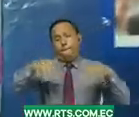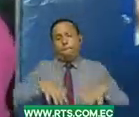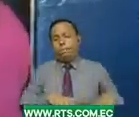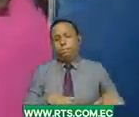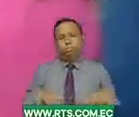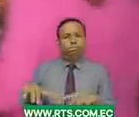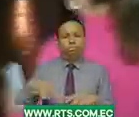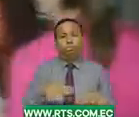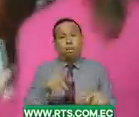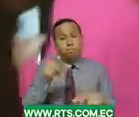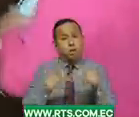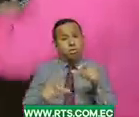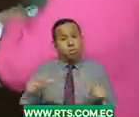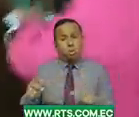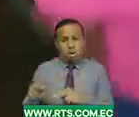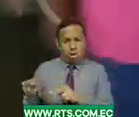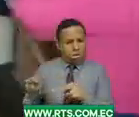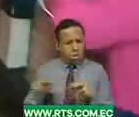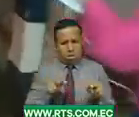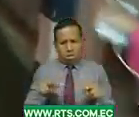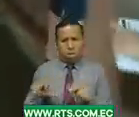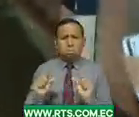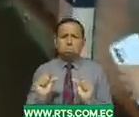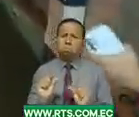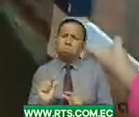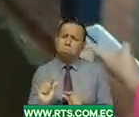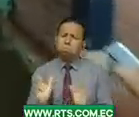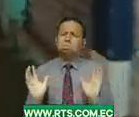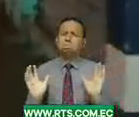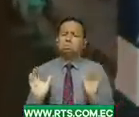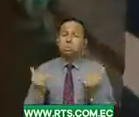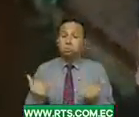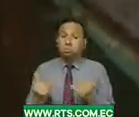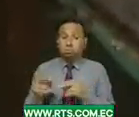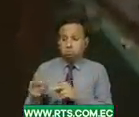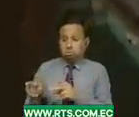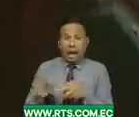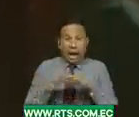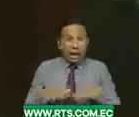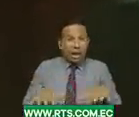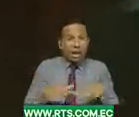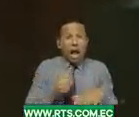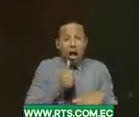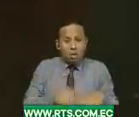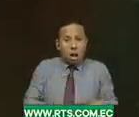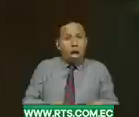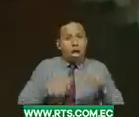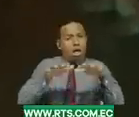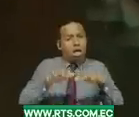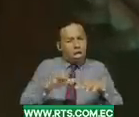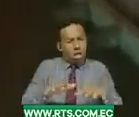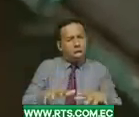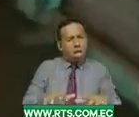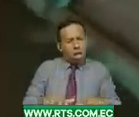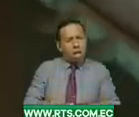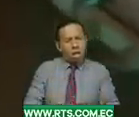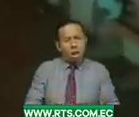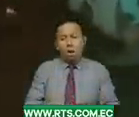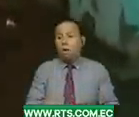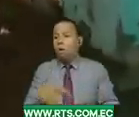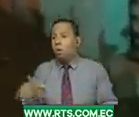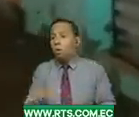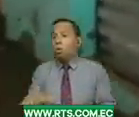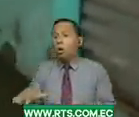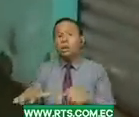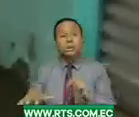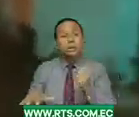pocas personas, en realidad, esta es la parte que no está tan inundada. Ya esta es la otra parte de Sauces que no está tan